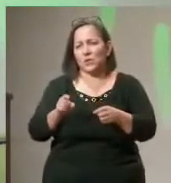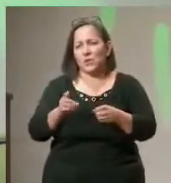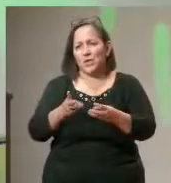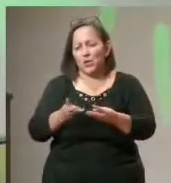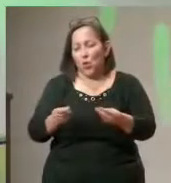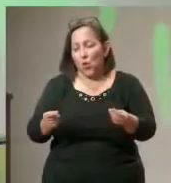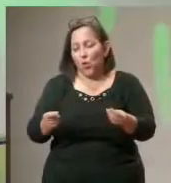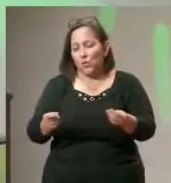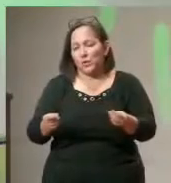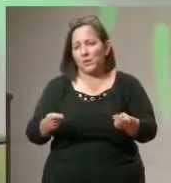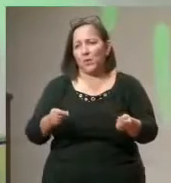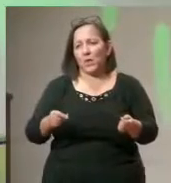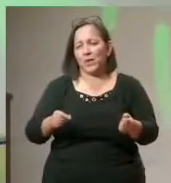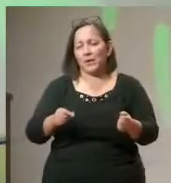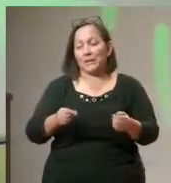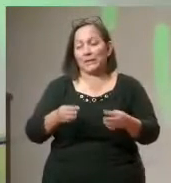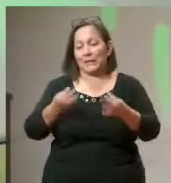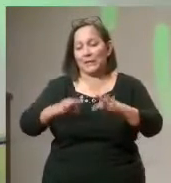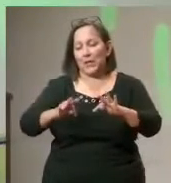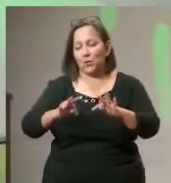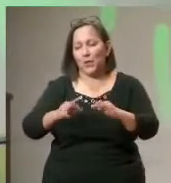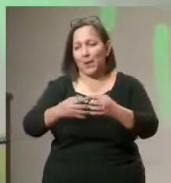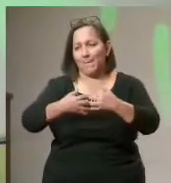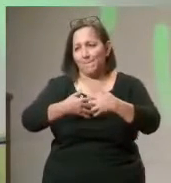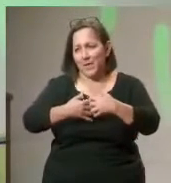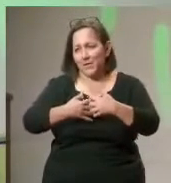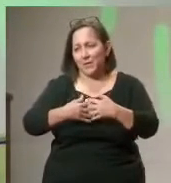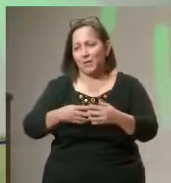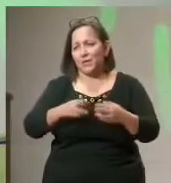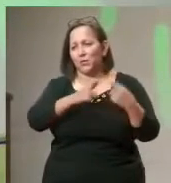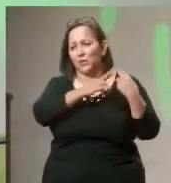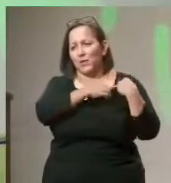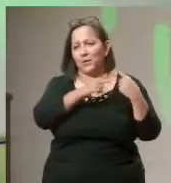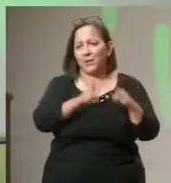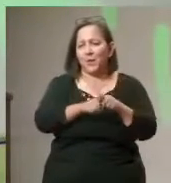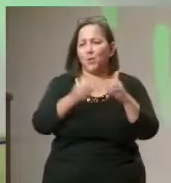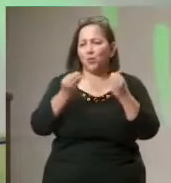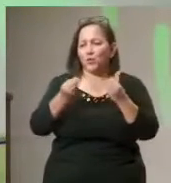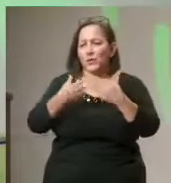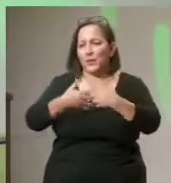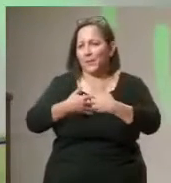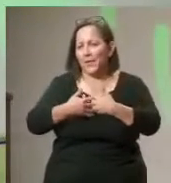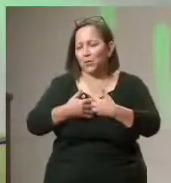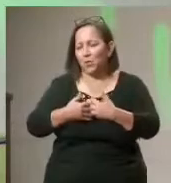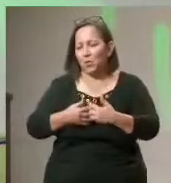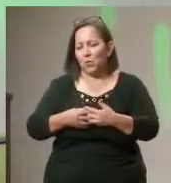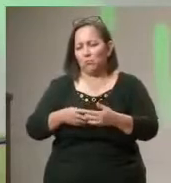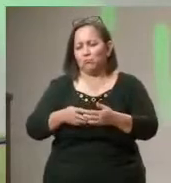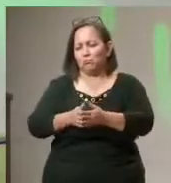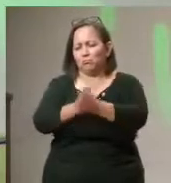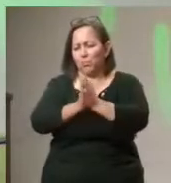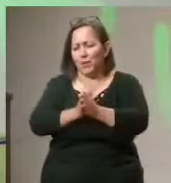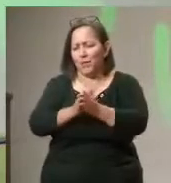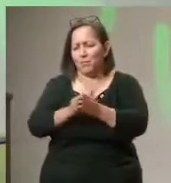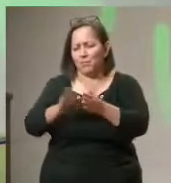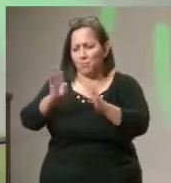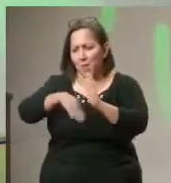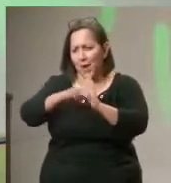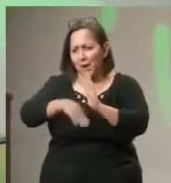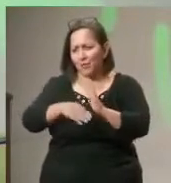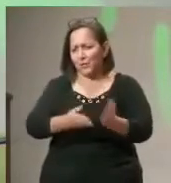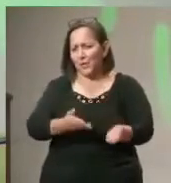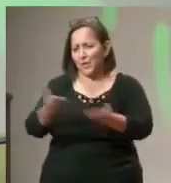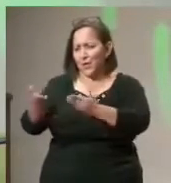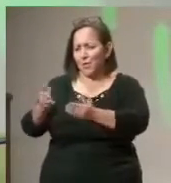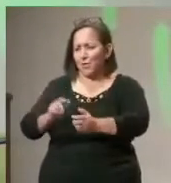en una empresa responsable. Muchas empresas lo que hacen es cobran barato y se llevan sus lodos y van